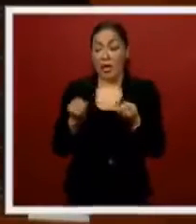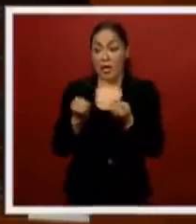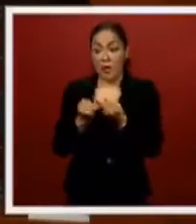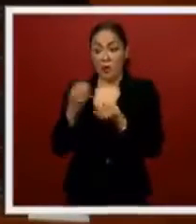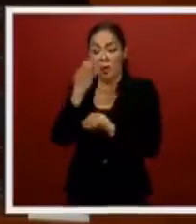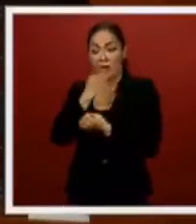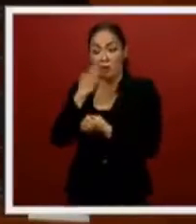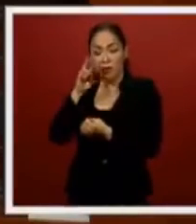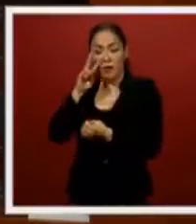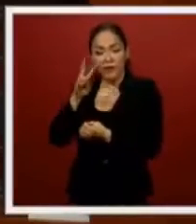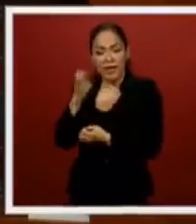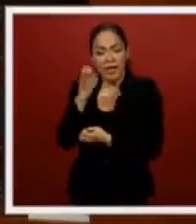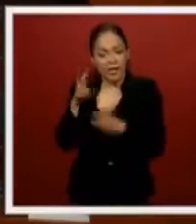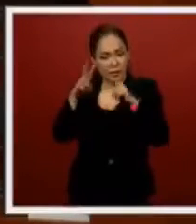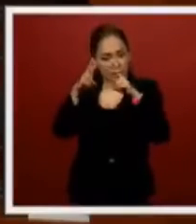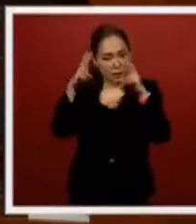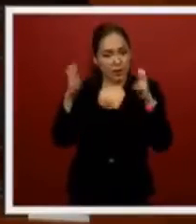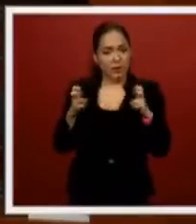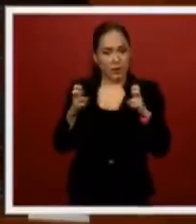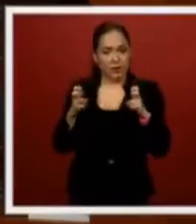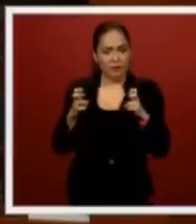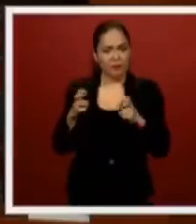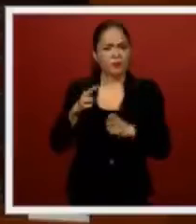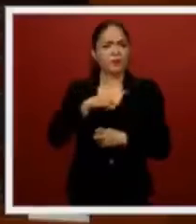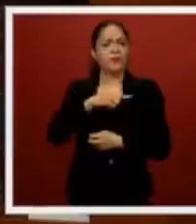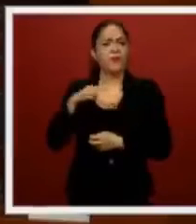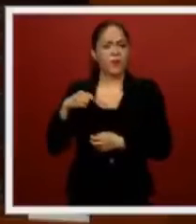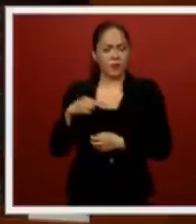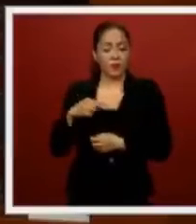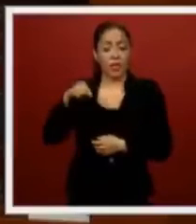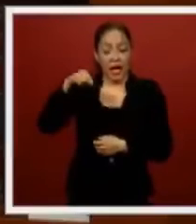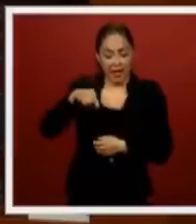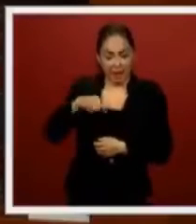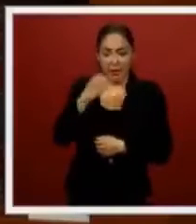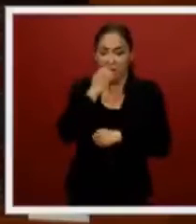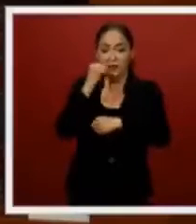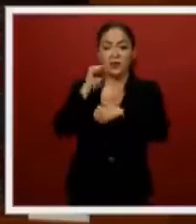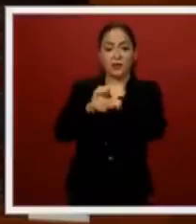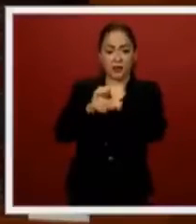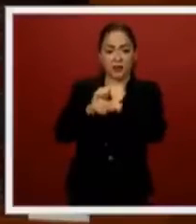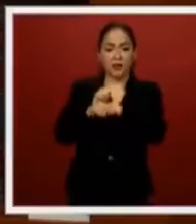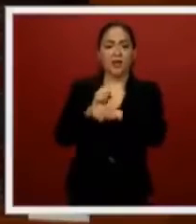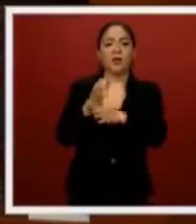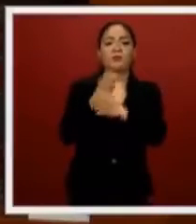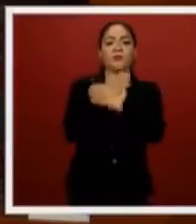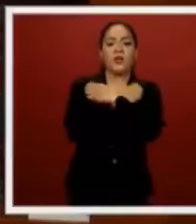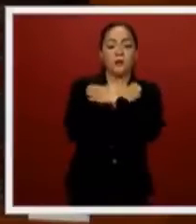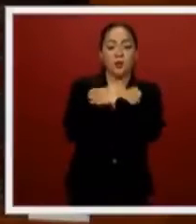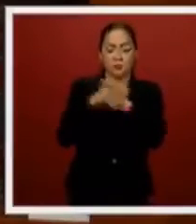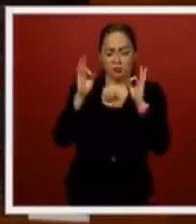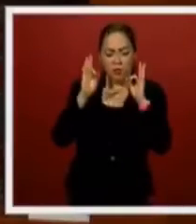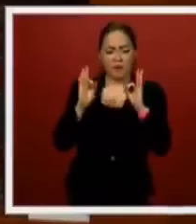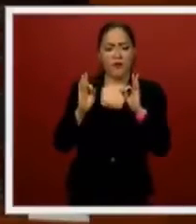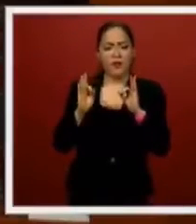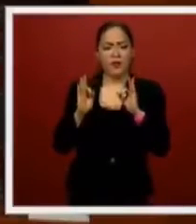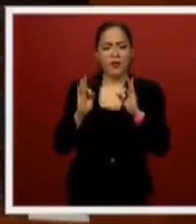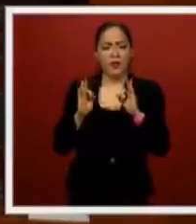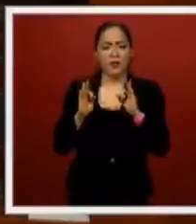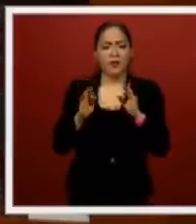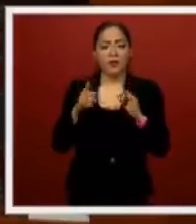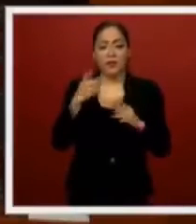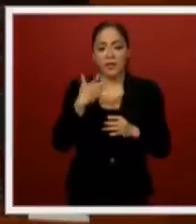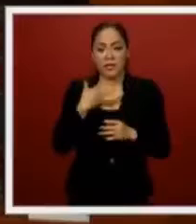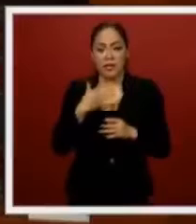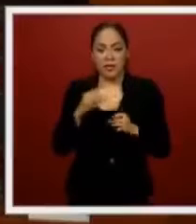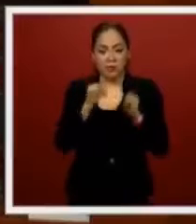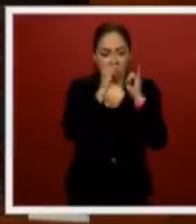de educación. Por lo tanto, diríamos que en esta Secretaría asumimos que una educación es de calidad si es